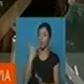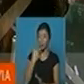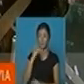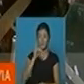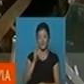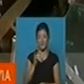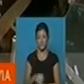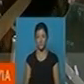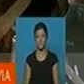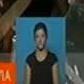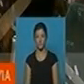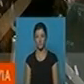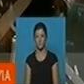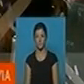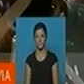Hay, Martín,